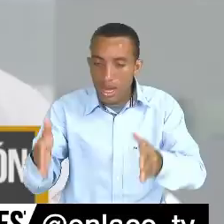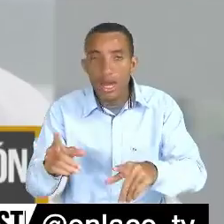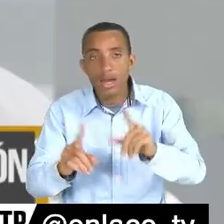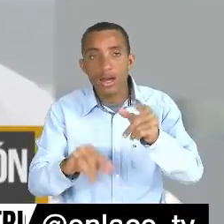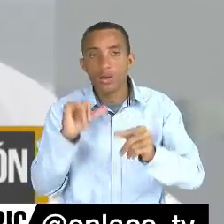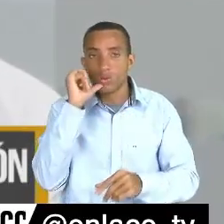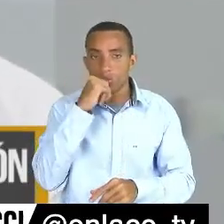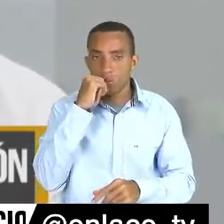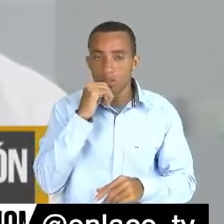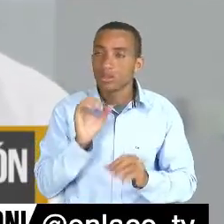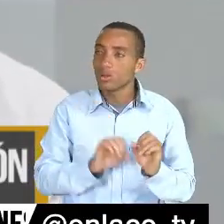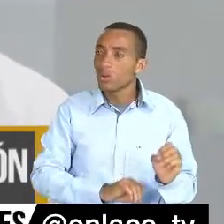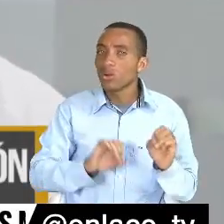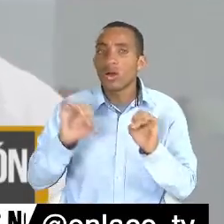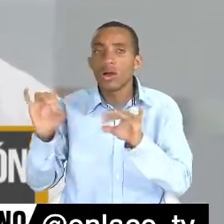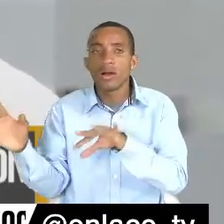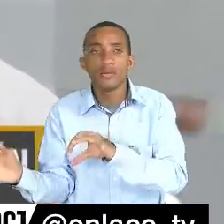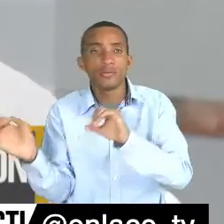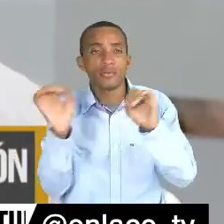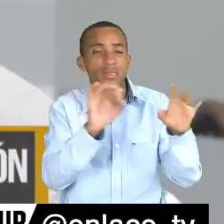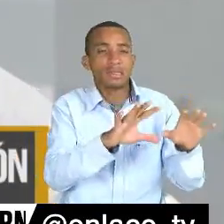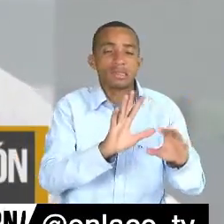y desplazados que a veces nos solicitan